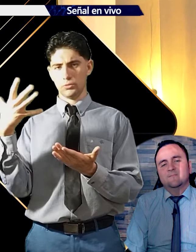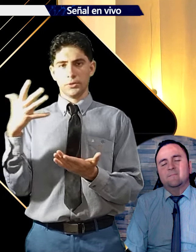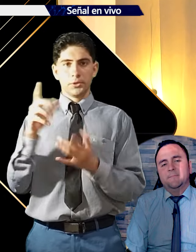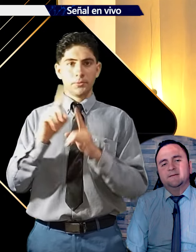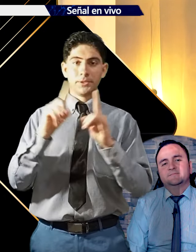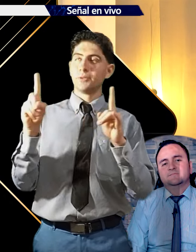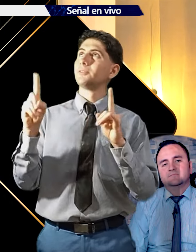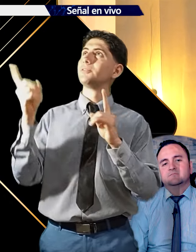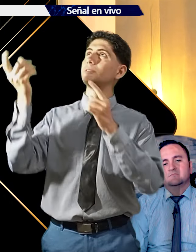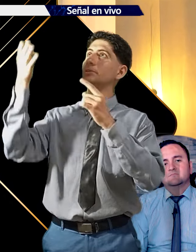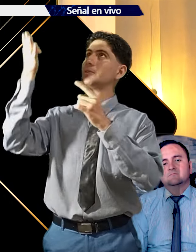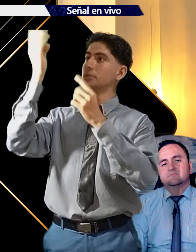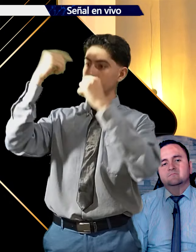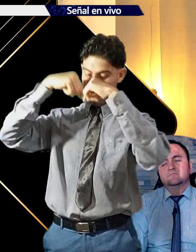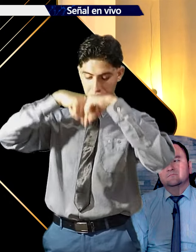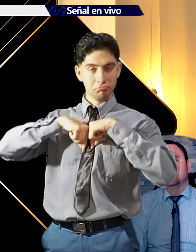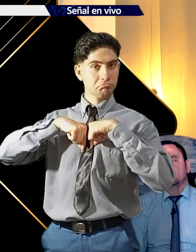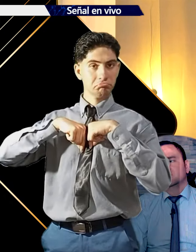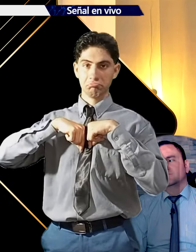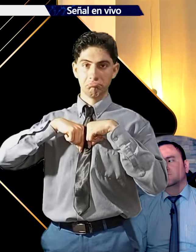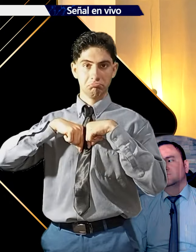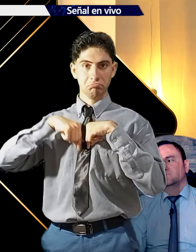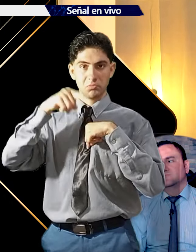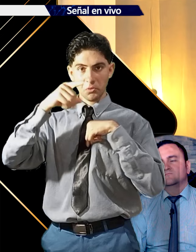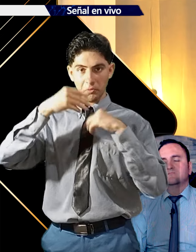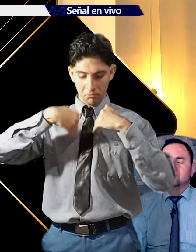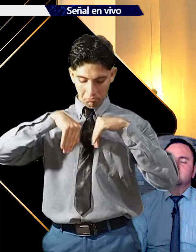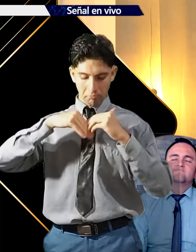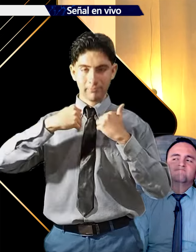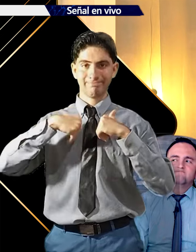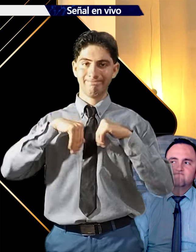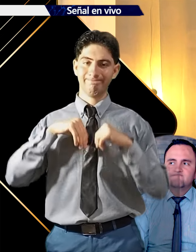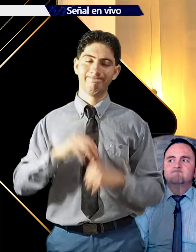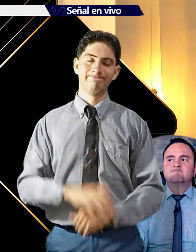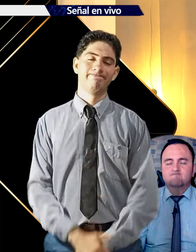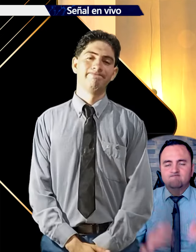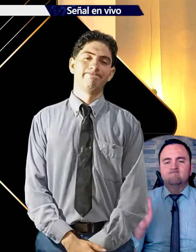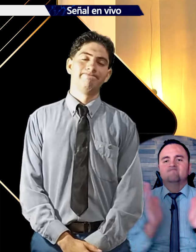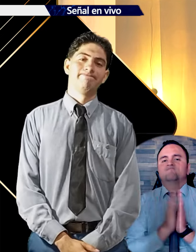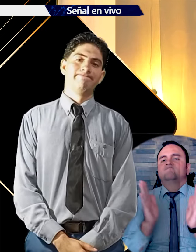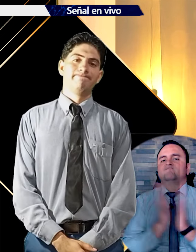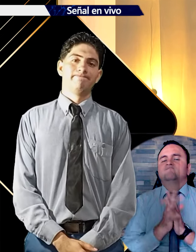cosas. Pero si usted no tiene a Dios, no tiene nada.